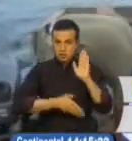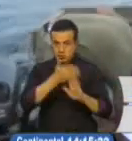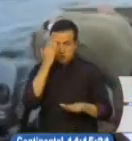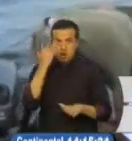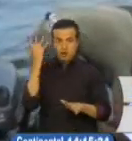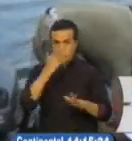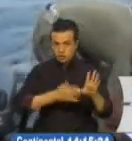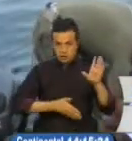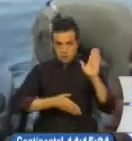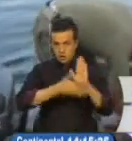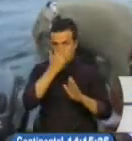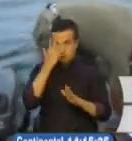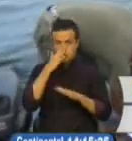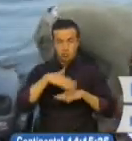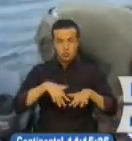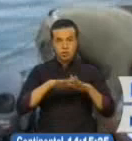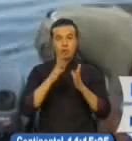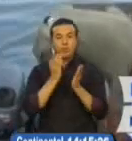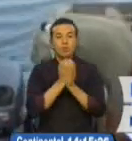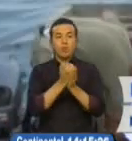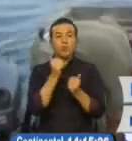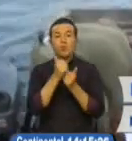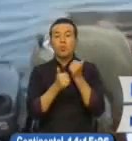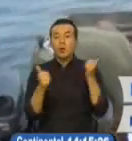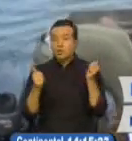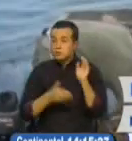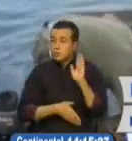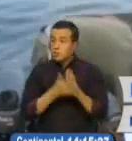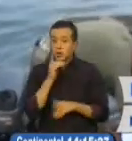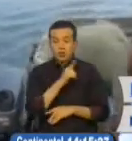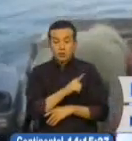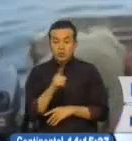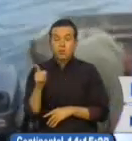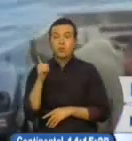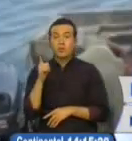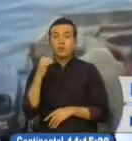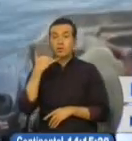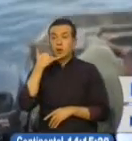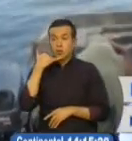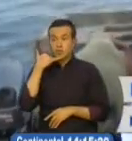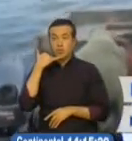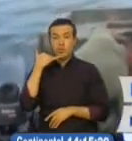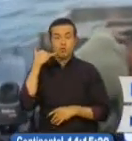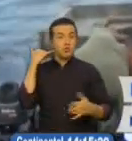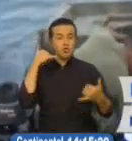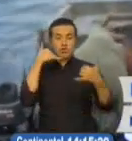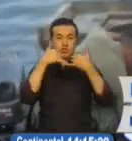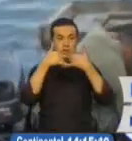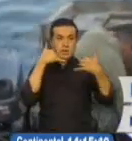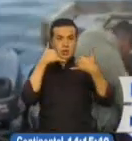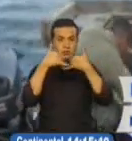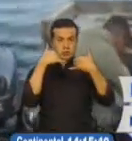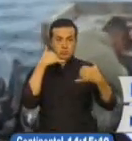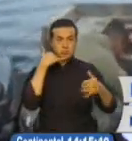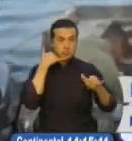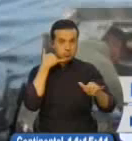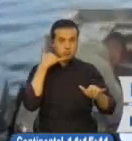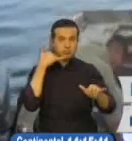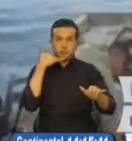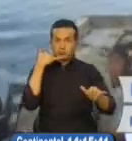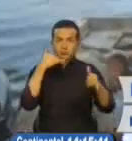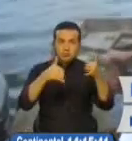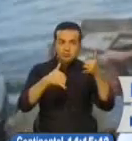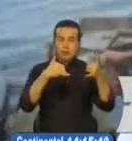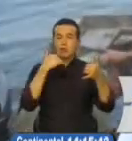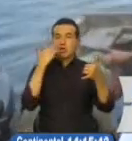hacia dónde va a salir, qué embarcaciones son las que van a salir, un teléfono de contacto, y eso es la información que